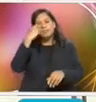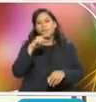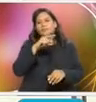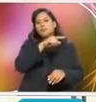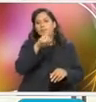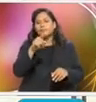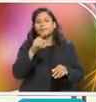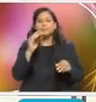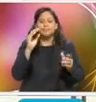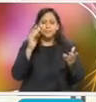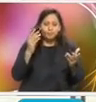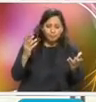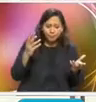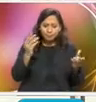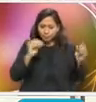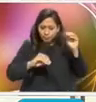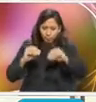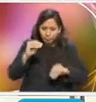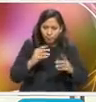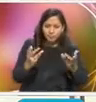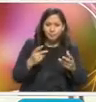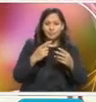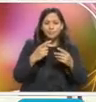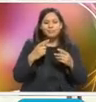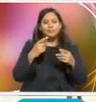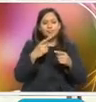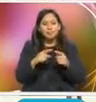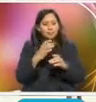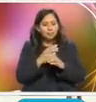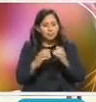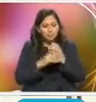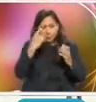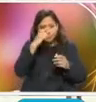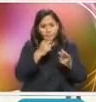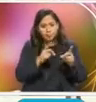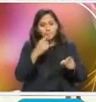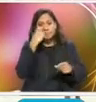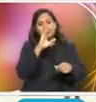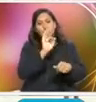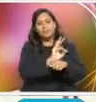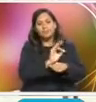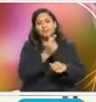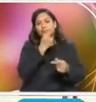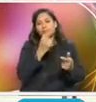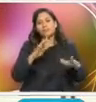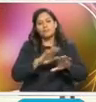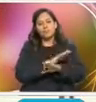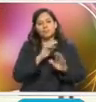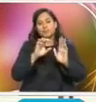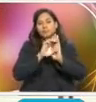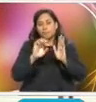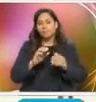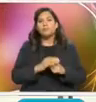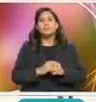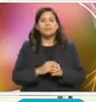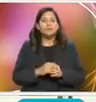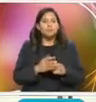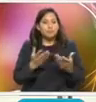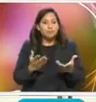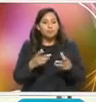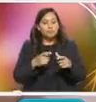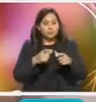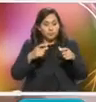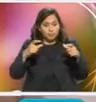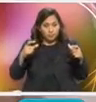estamos mezclando diferentes componentes del desarrollo para incidir en que esto cambie. Componentes como cuáles, bueno, pues el incrementar